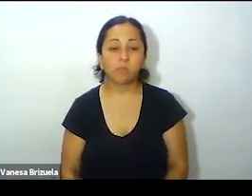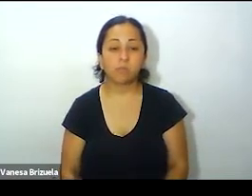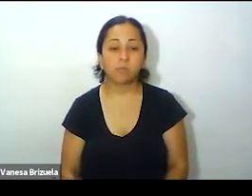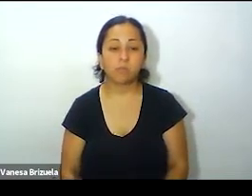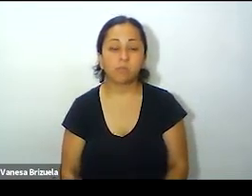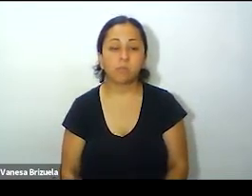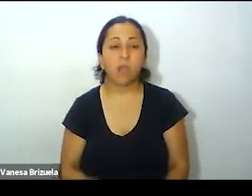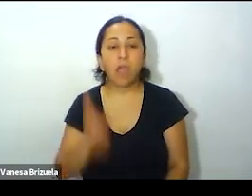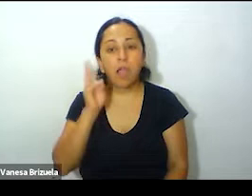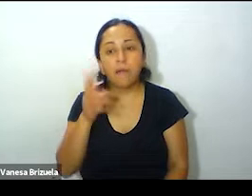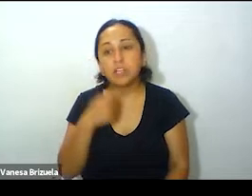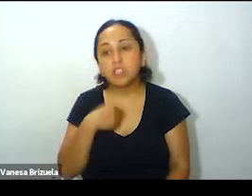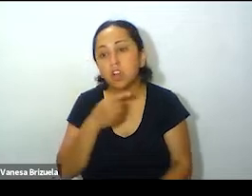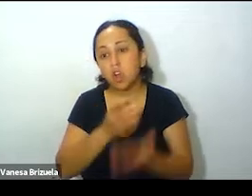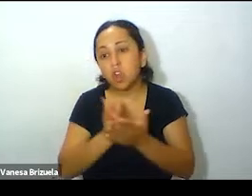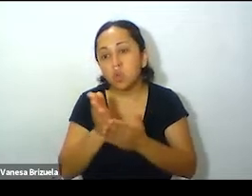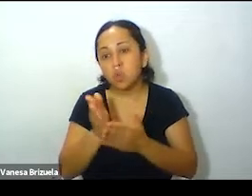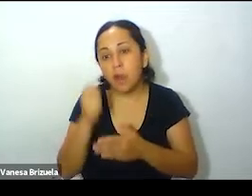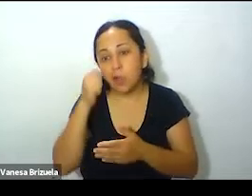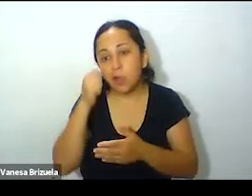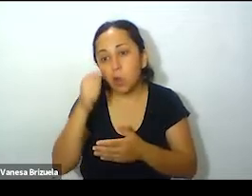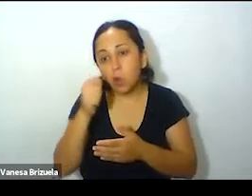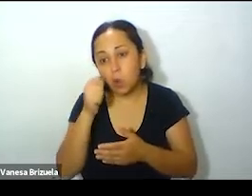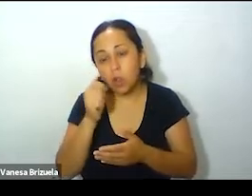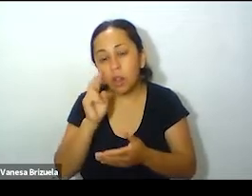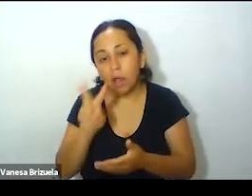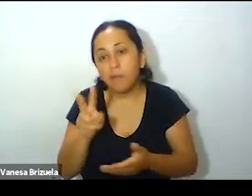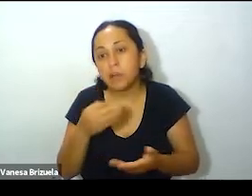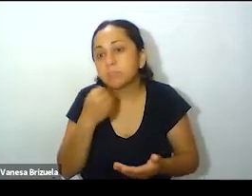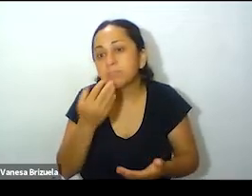Vamos a ver qué pasa si elijo continuar con Google, por ejemplo.